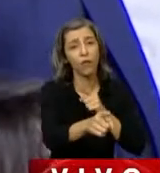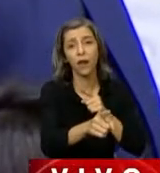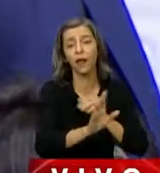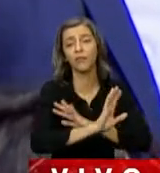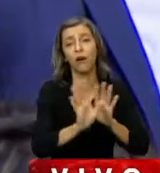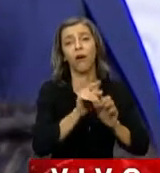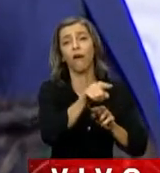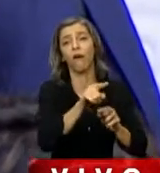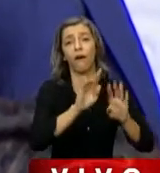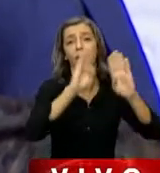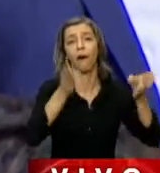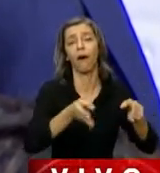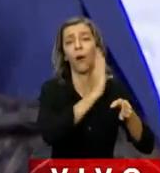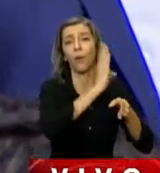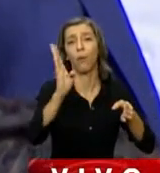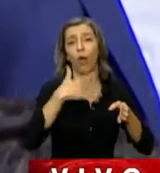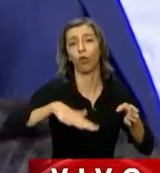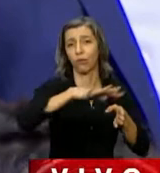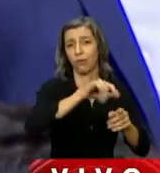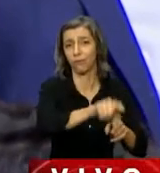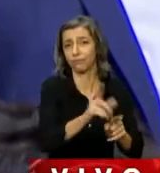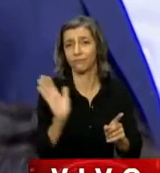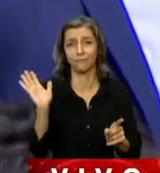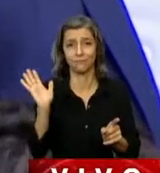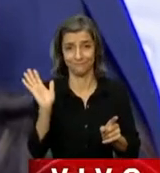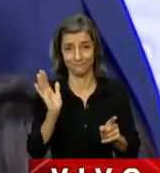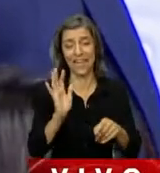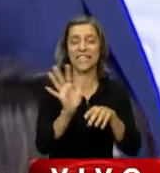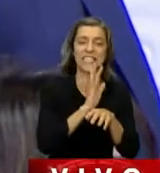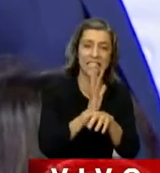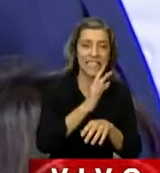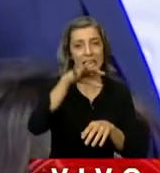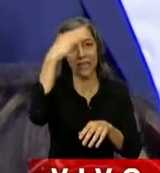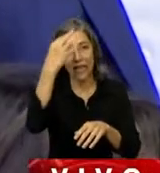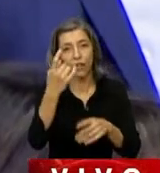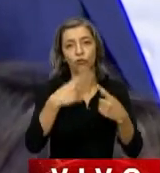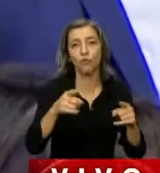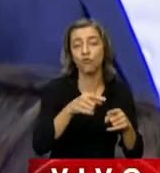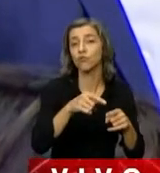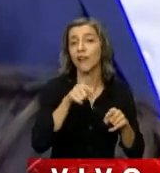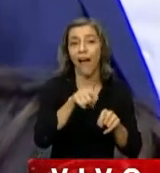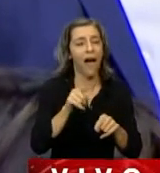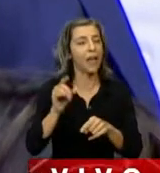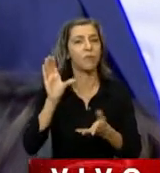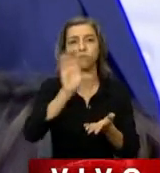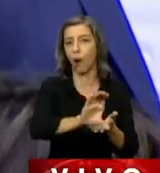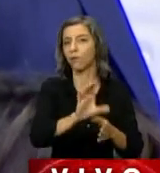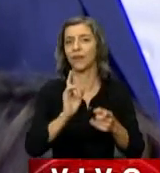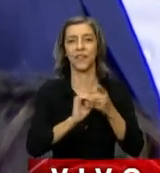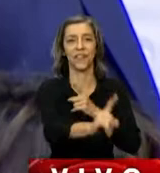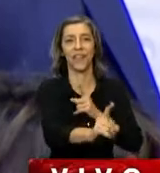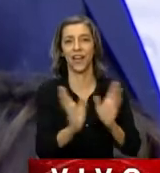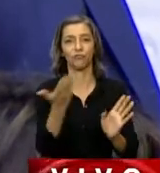Y estamos hablando, decía, de bibliotecas populares, del cine, del teatro, de la música, de los medios